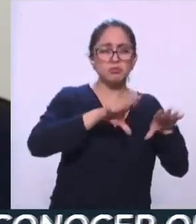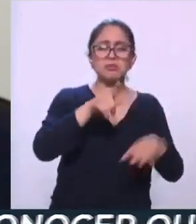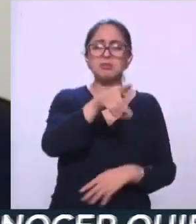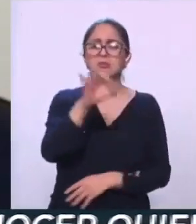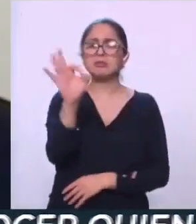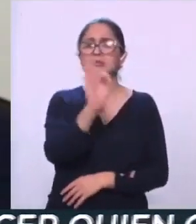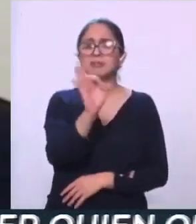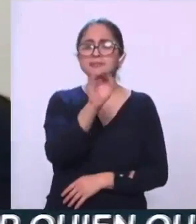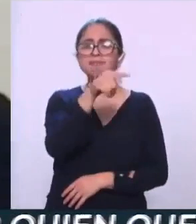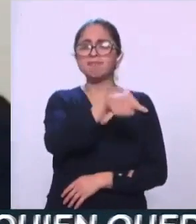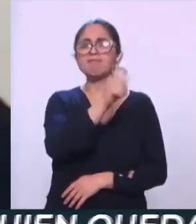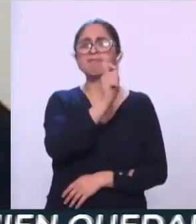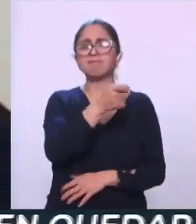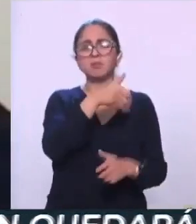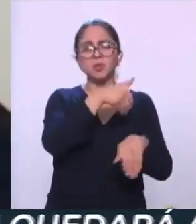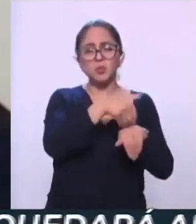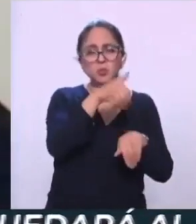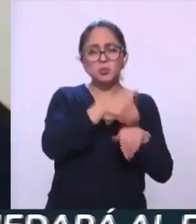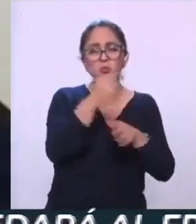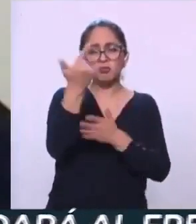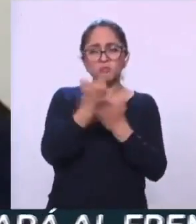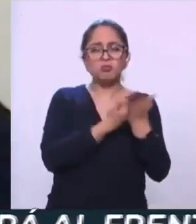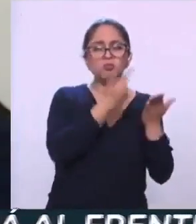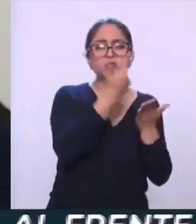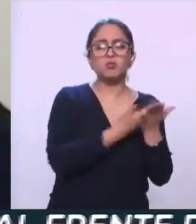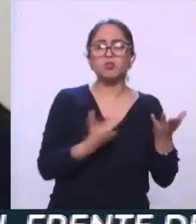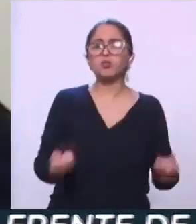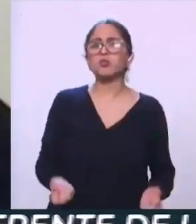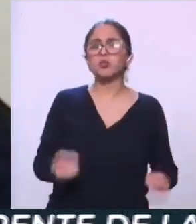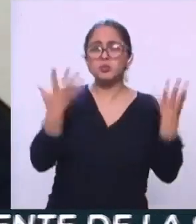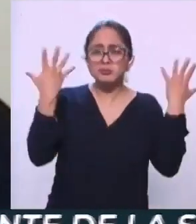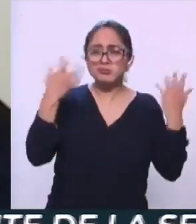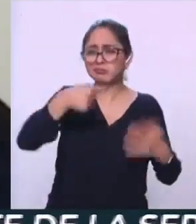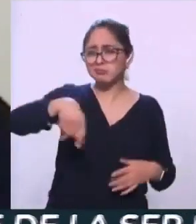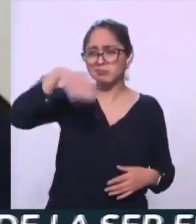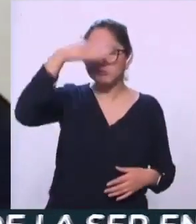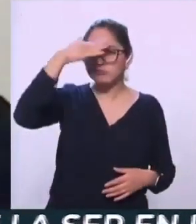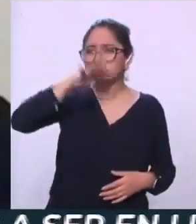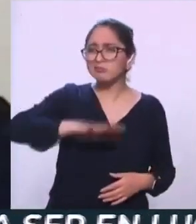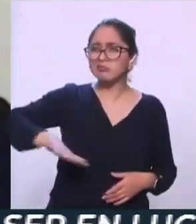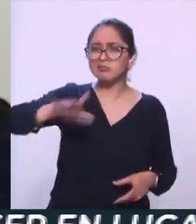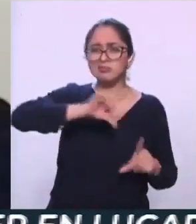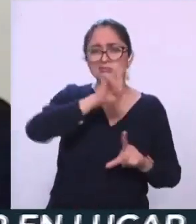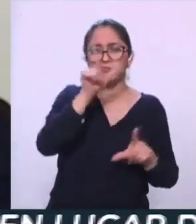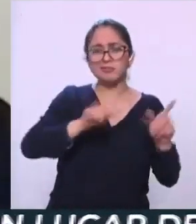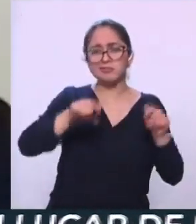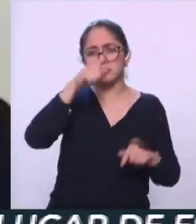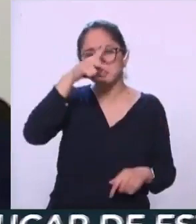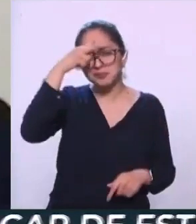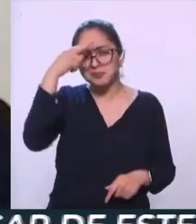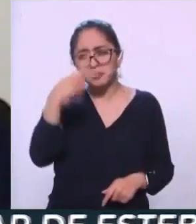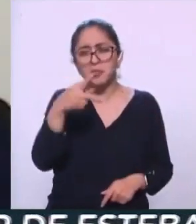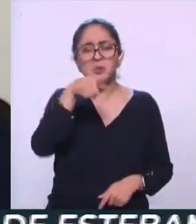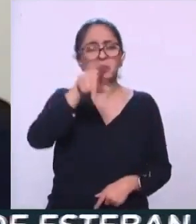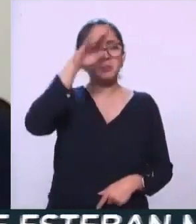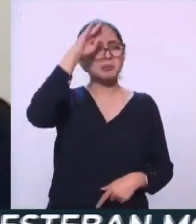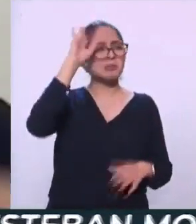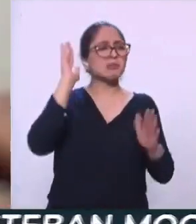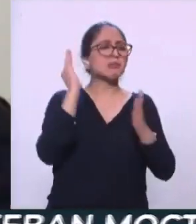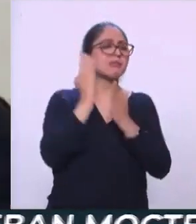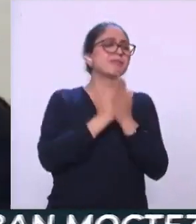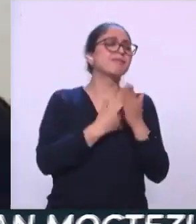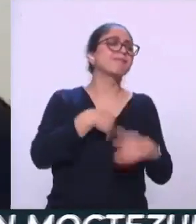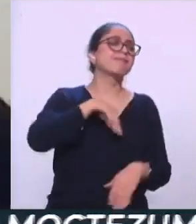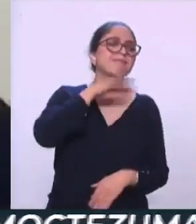ese son el número de lecturas, o sea, prácticamente pues todo el país. Entonces no es cosa menor, o sea, el que